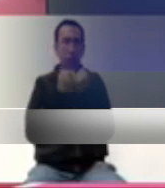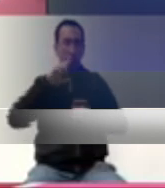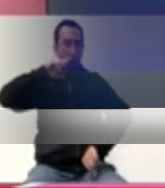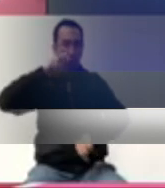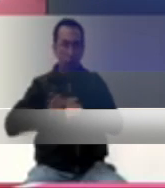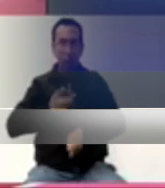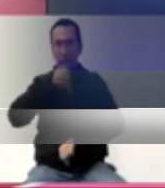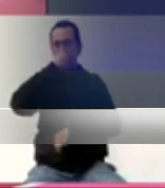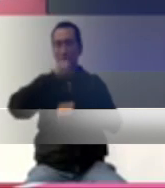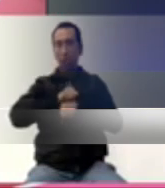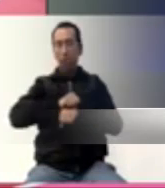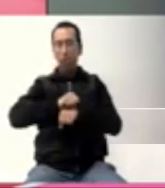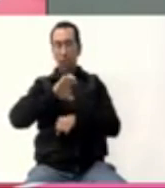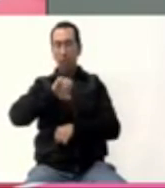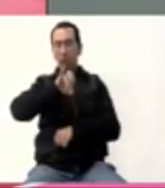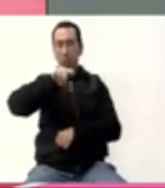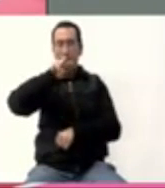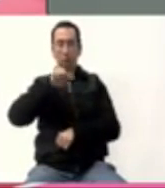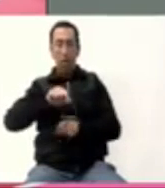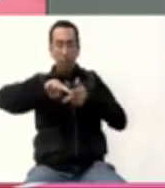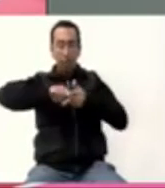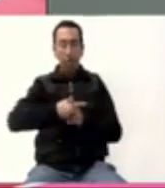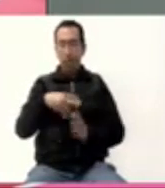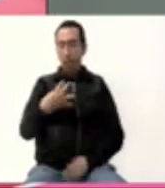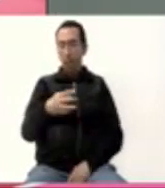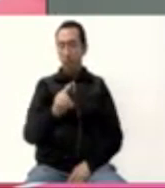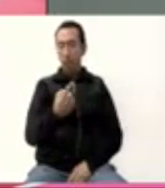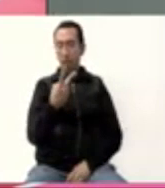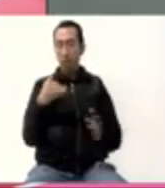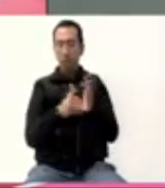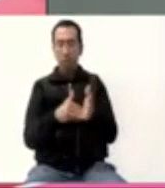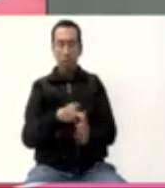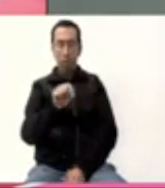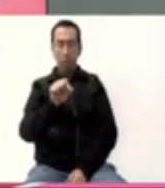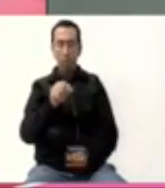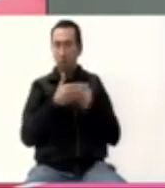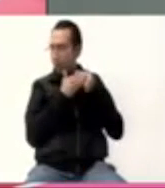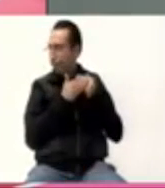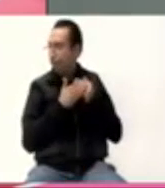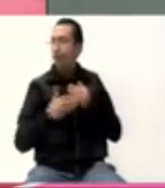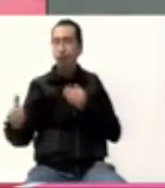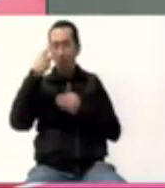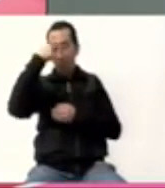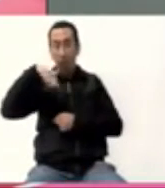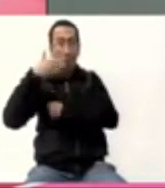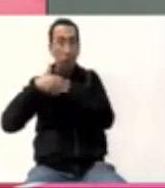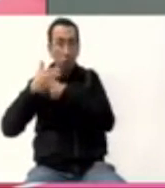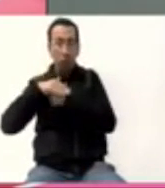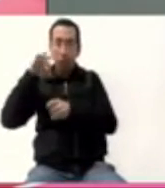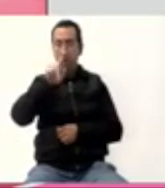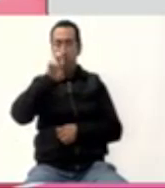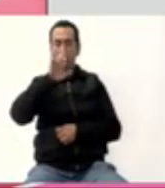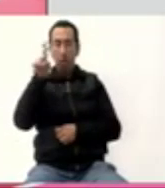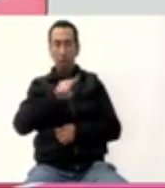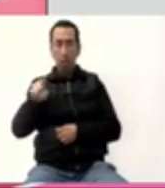de despacho de la Secretaría Ejecutiva, esto a partir del 14 de diciembre del año en curso, y hasta en tanto se realice la ocupación del puesto de que se